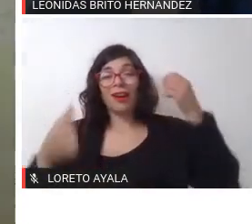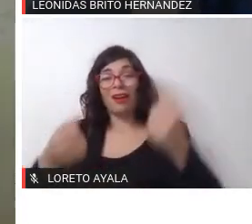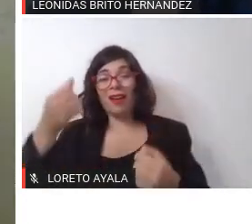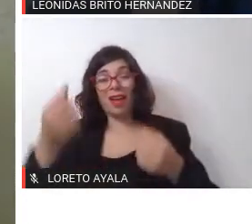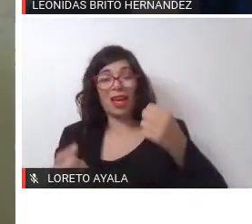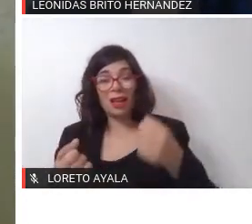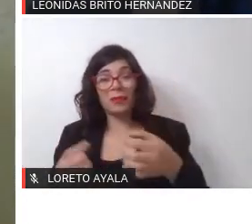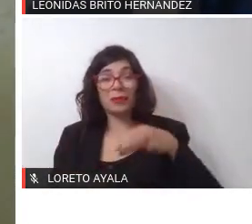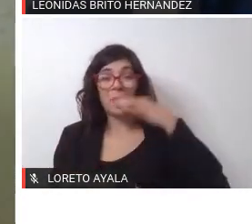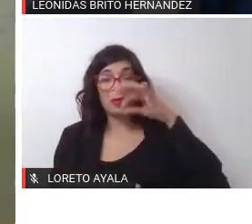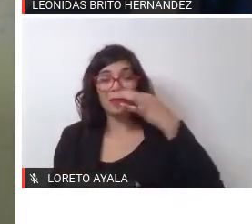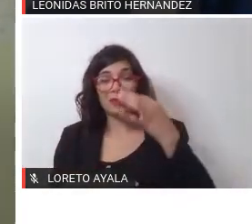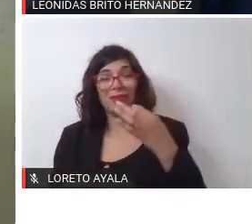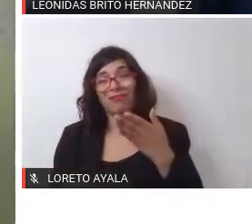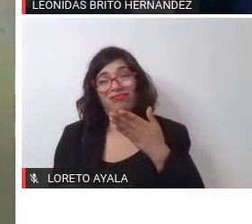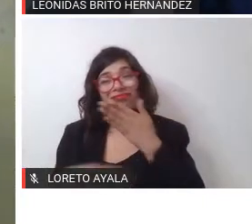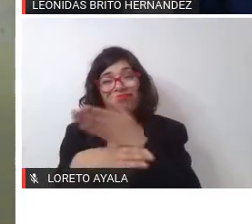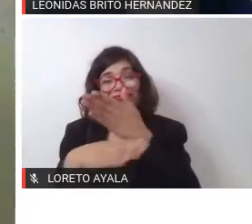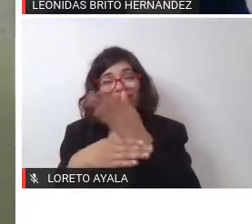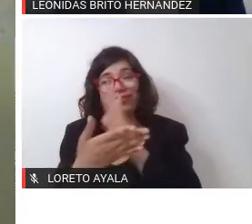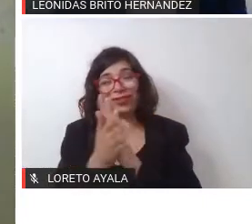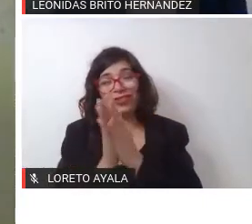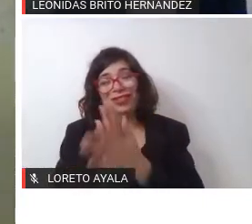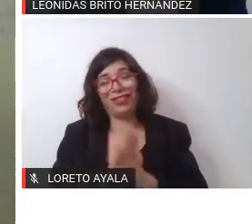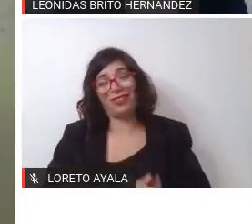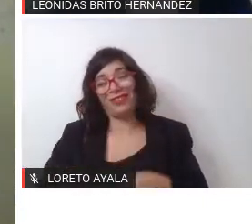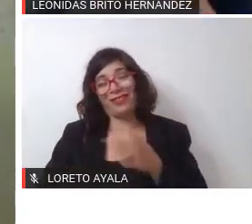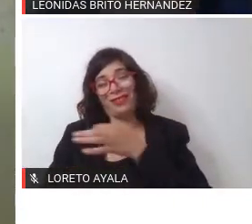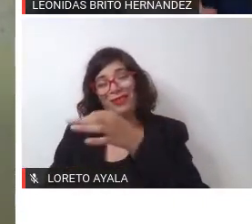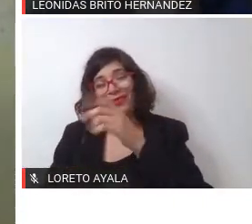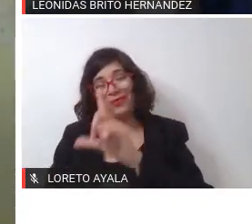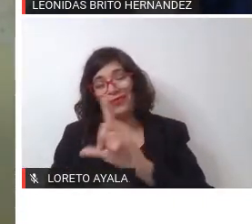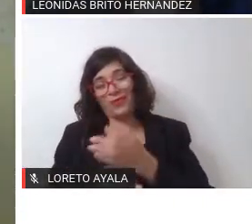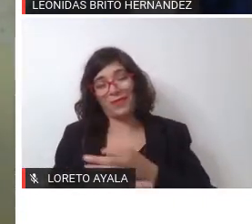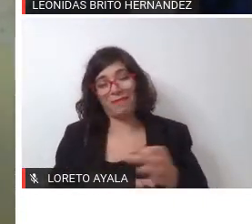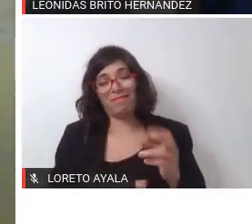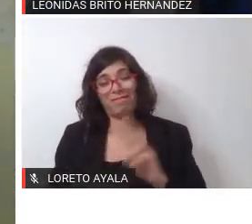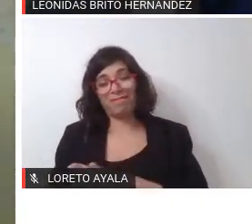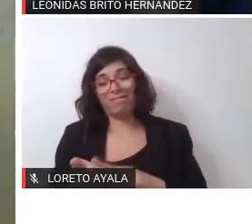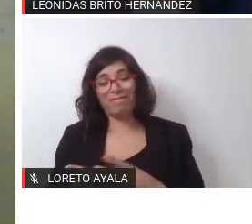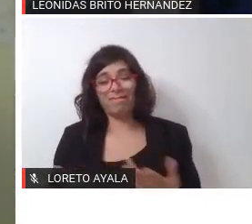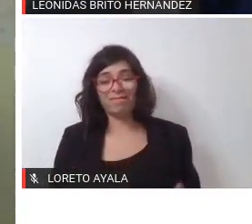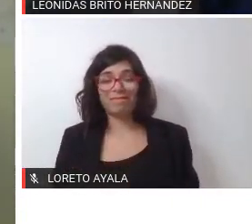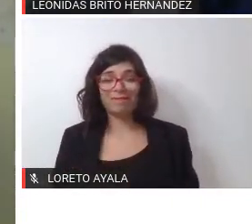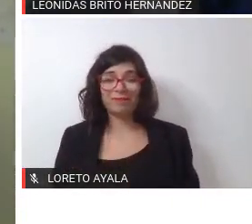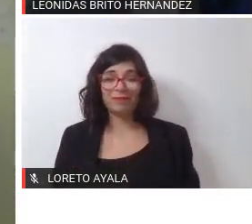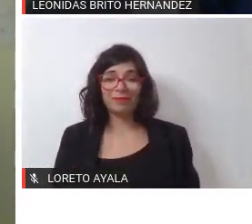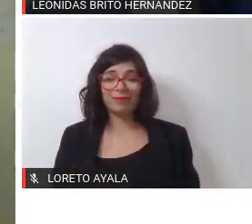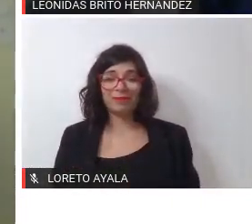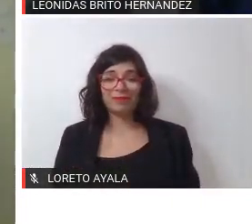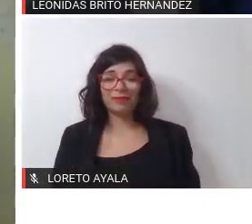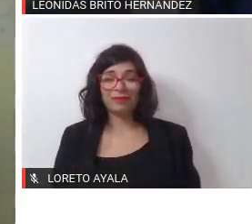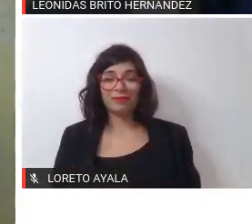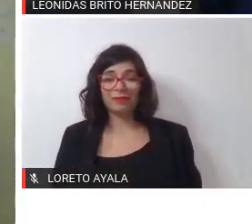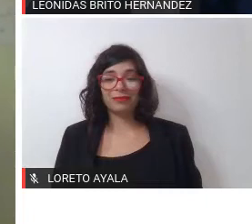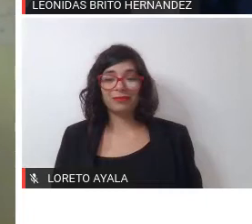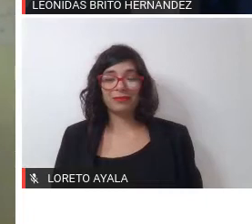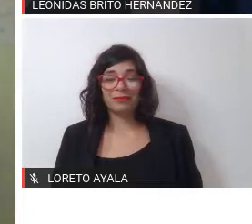el último pueblo. Claro, claro. Sí, la verdad es que, bueno, el mundo del sobrepeso y la obesidad hoy día está